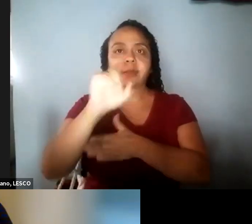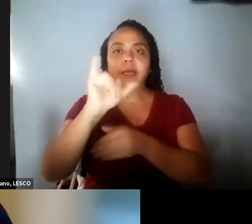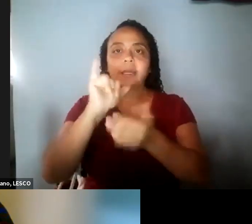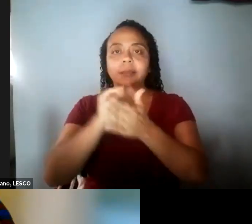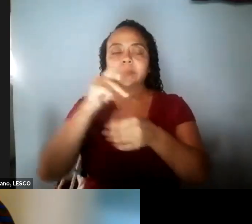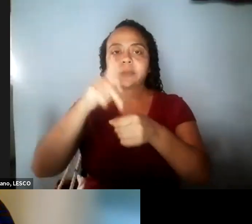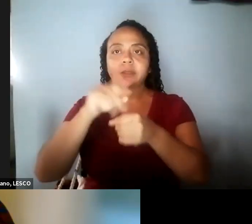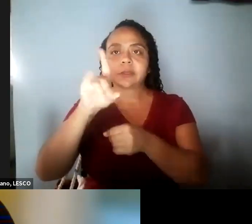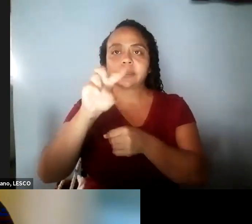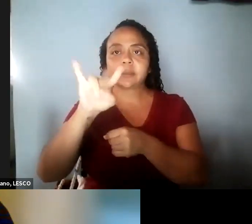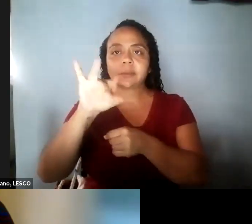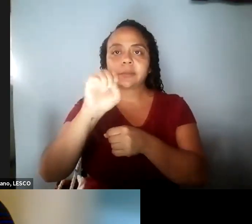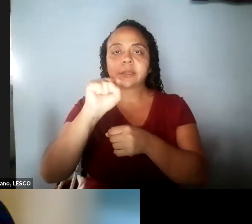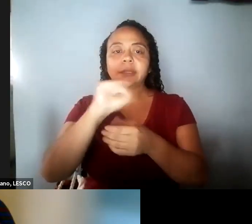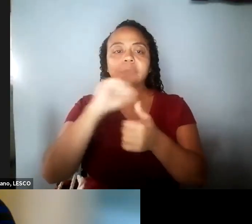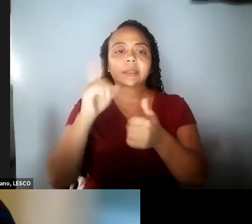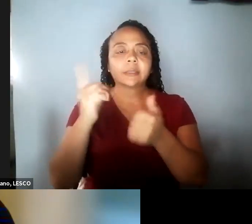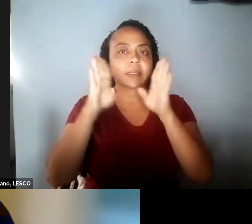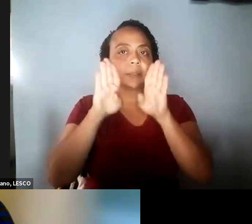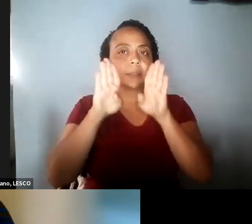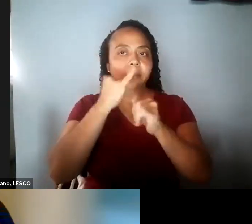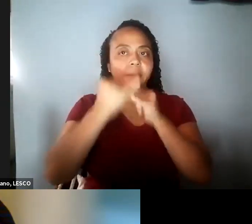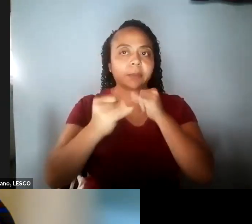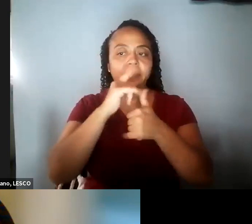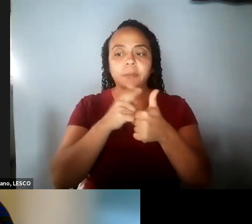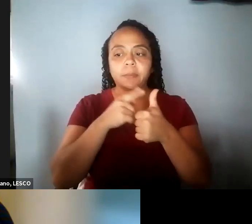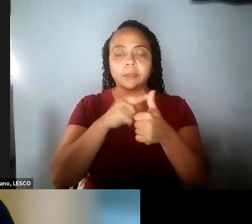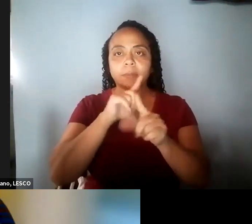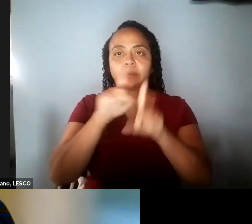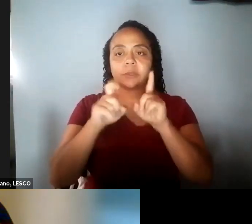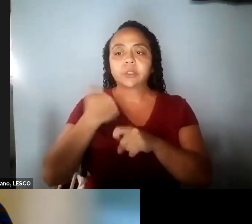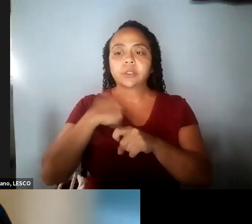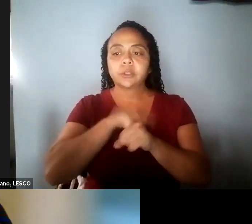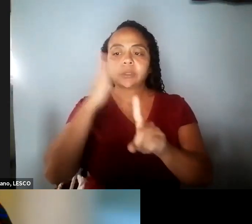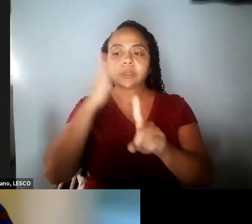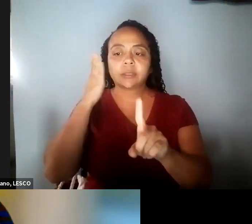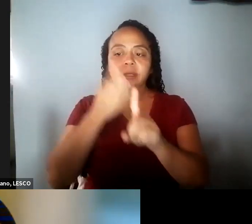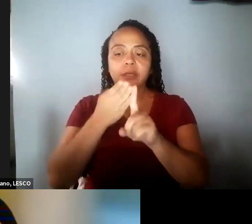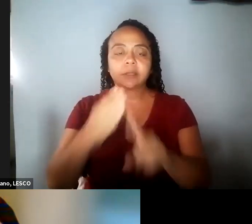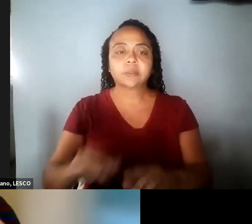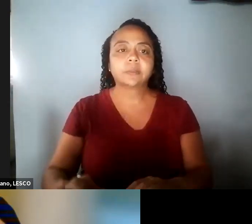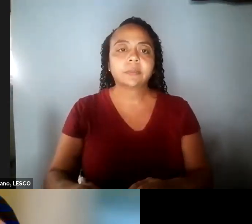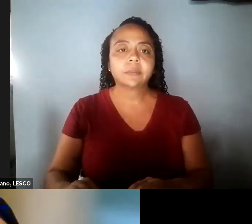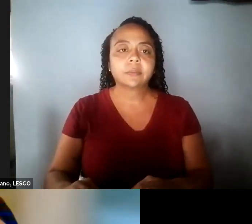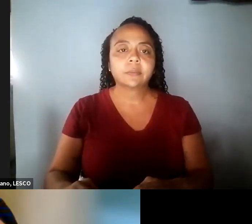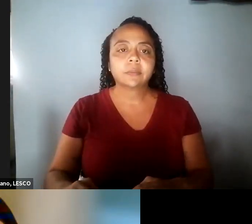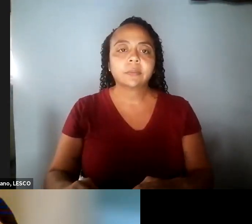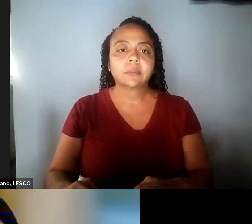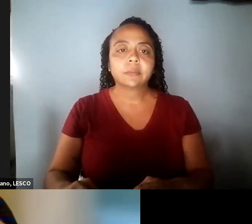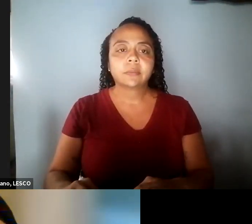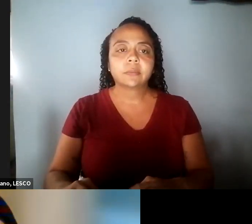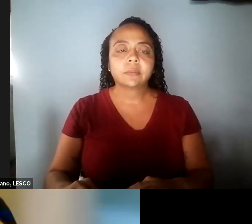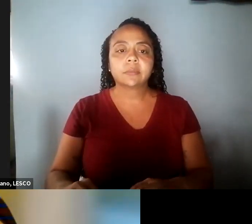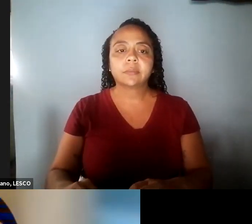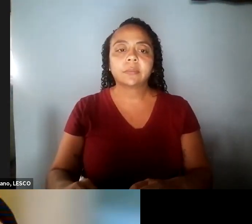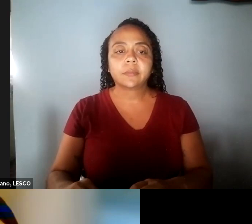de davis cerramos la primera ronda de preguntas nos vamos directamente a la segunda ronda de preguntas a cada